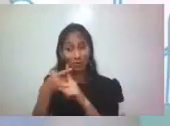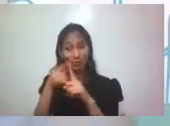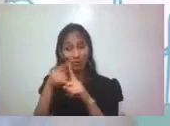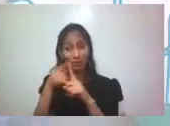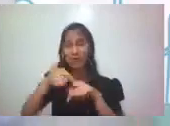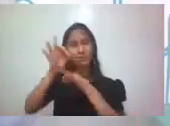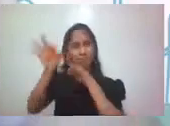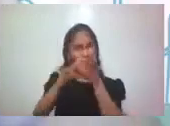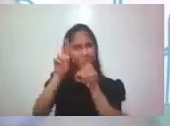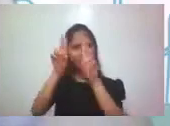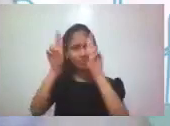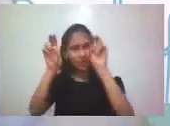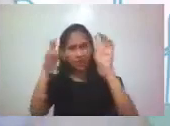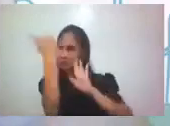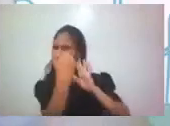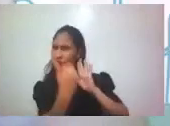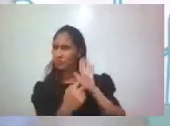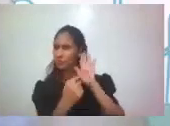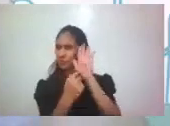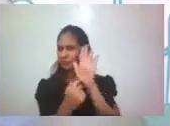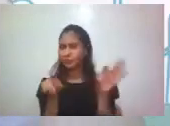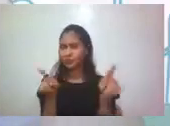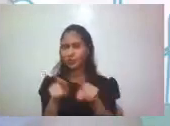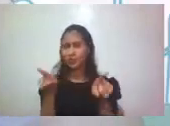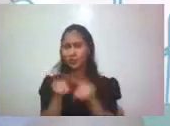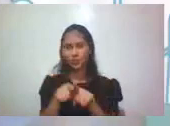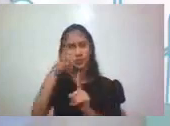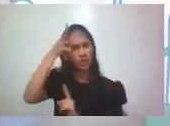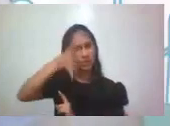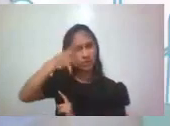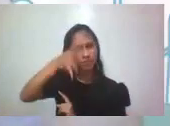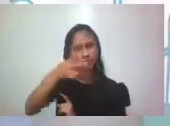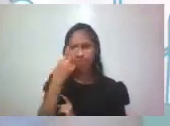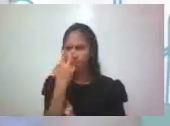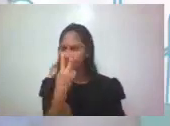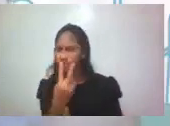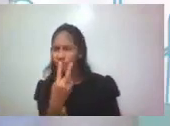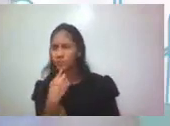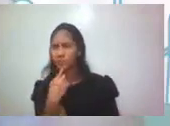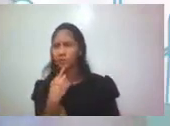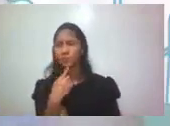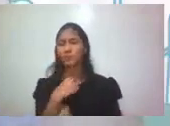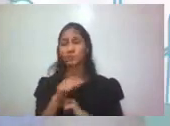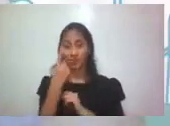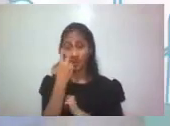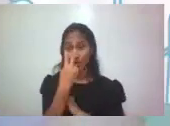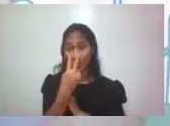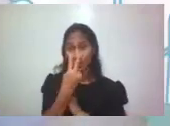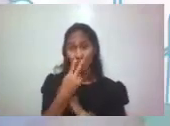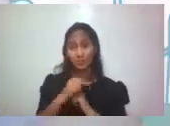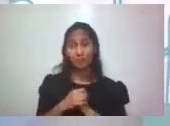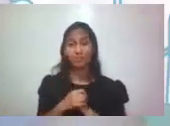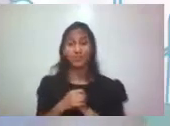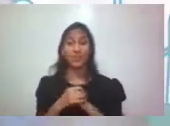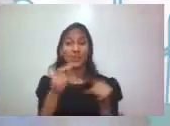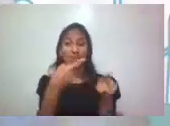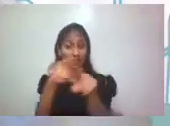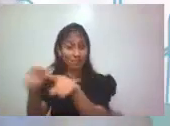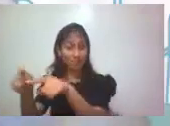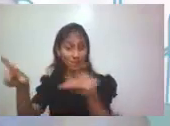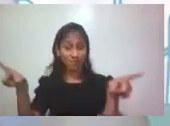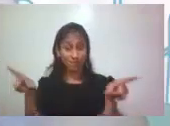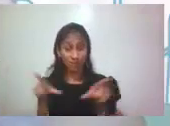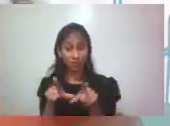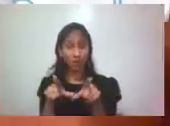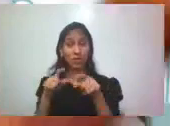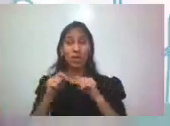evaluado que también ha funcionado, definitivamente que en los espacios en los que nosotros hemos llegado a diversas poblaciones, sí